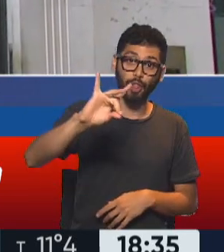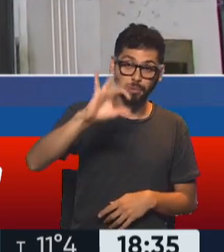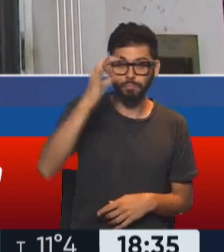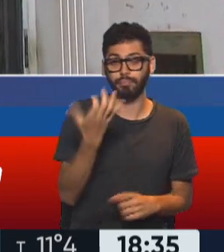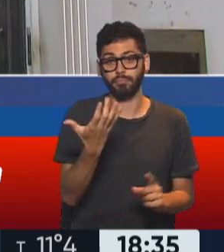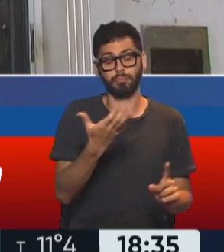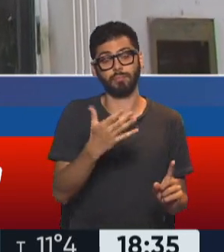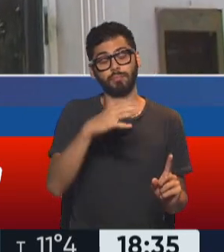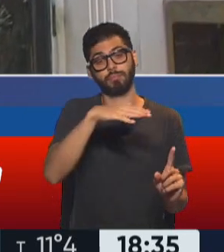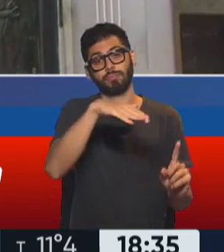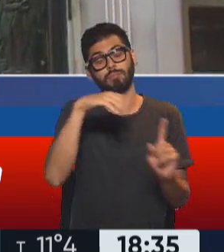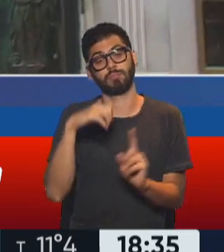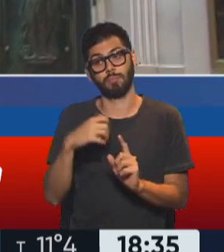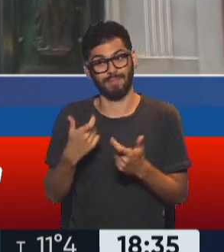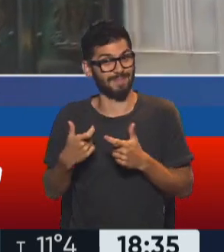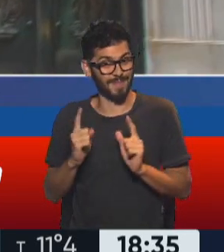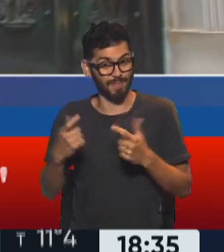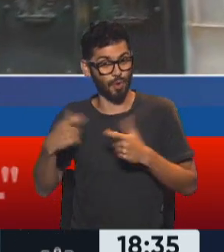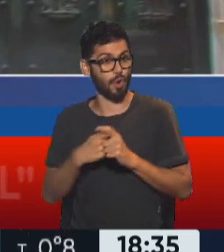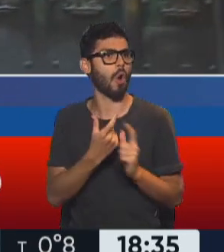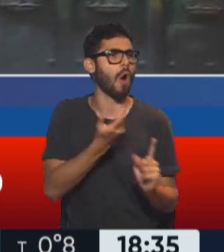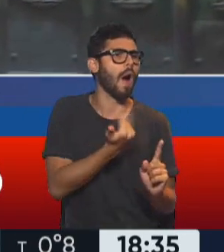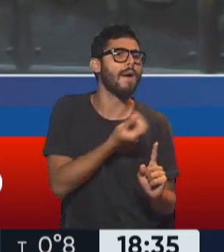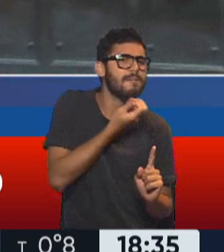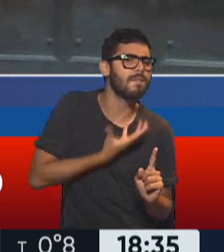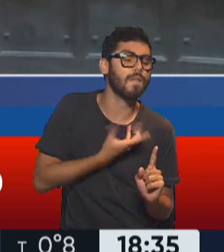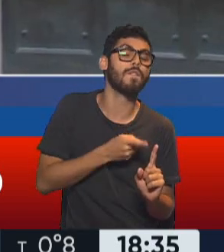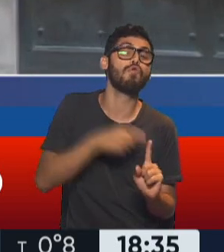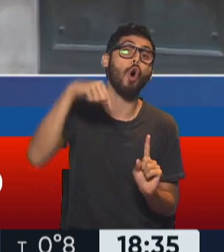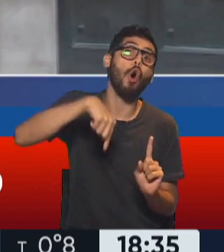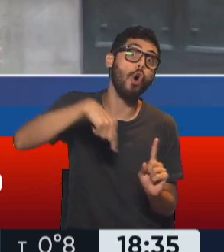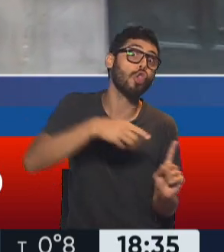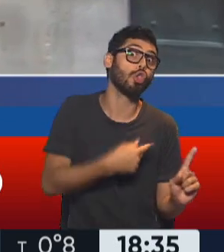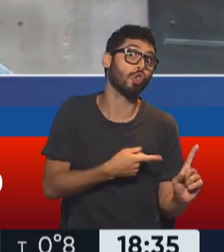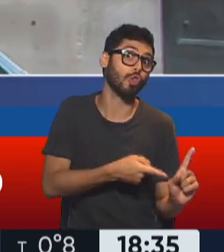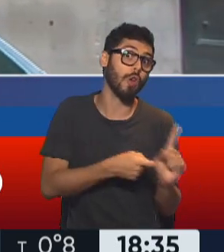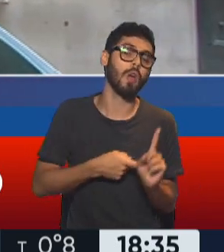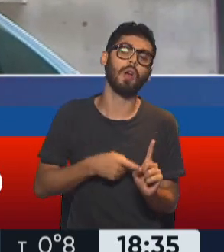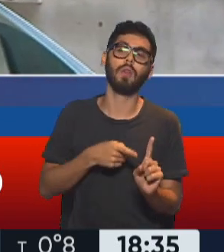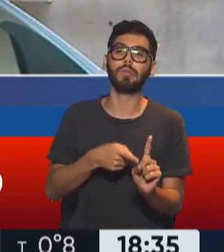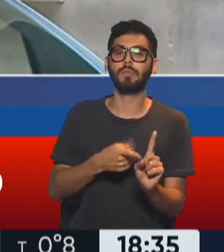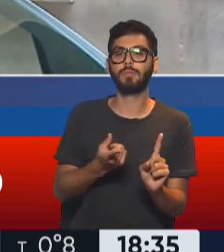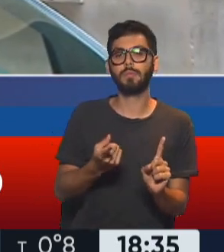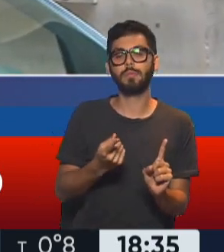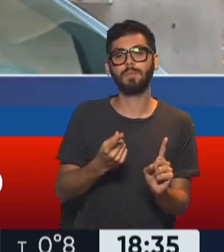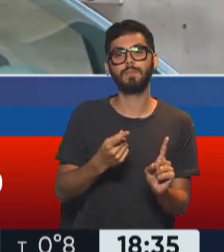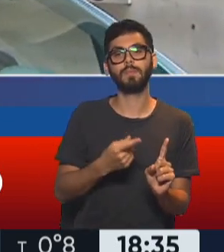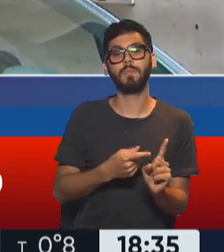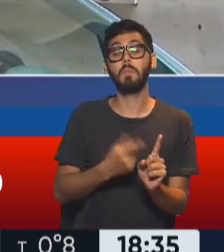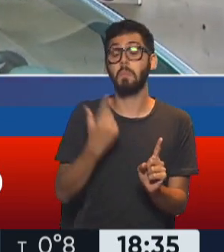¿sí?, ante los legisladores en el día de hoy, pretendía estar, pero a través